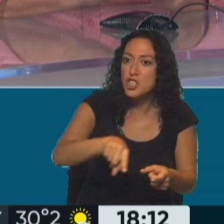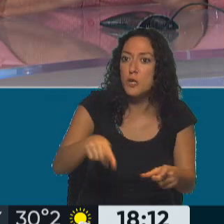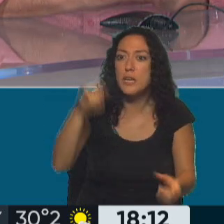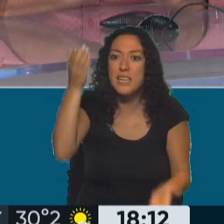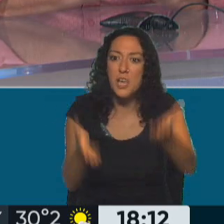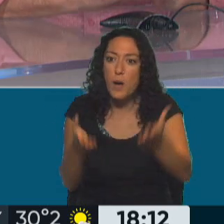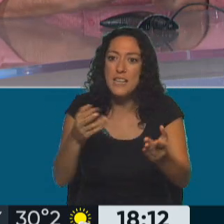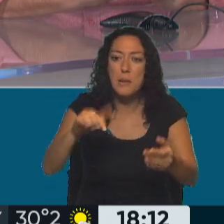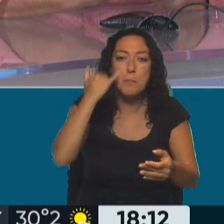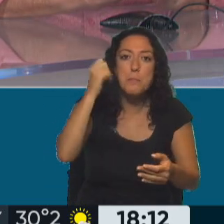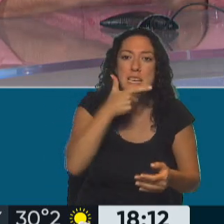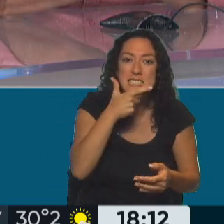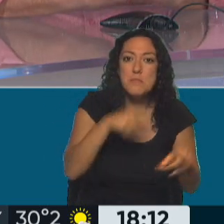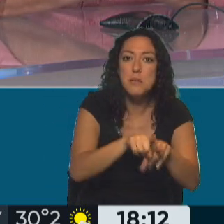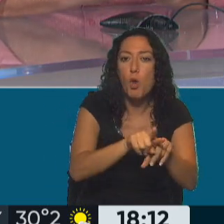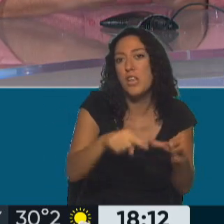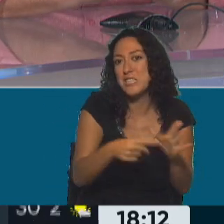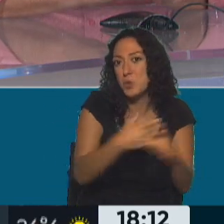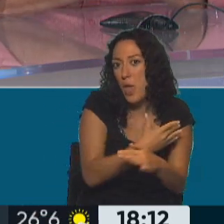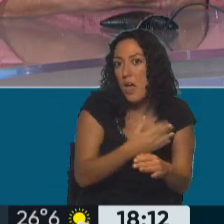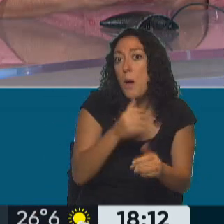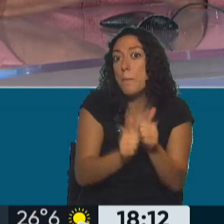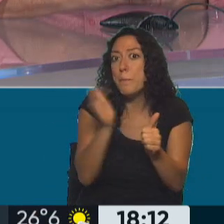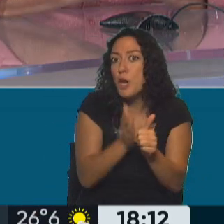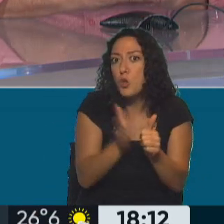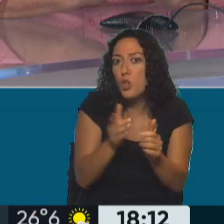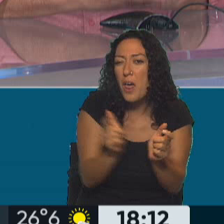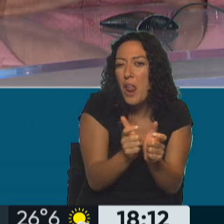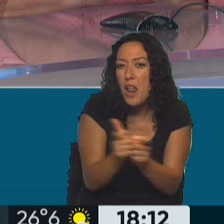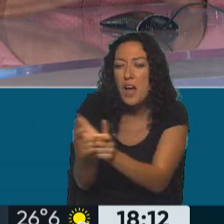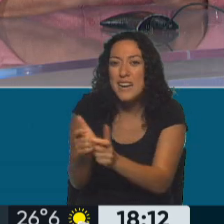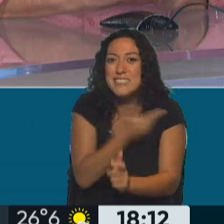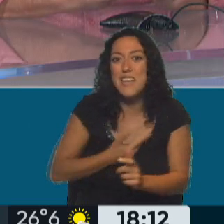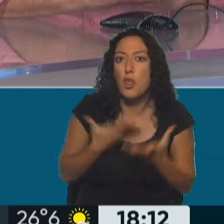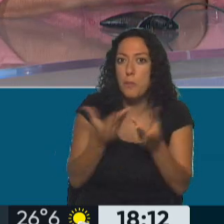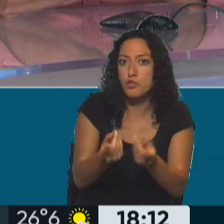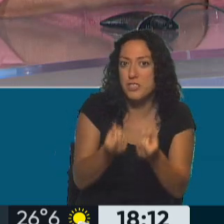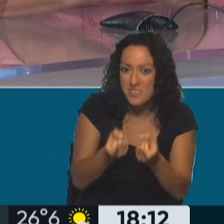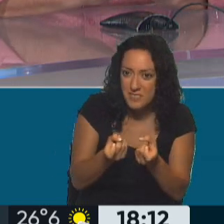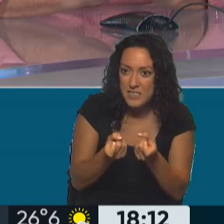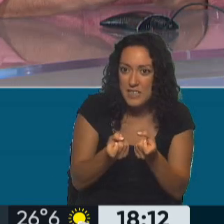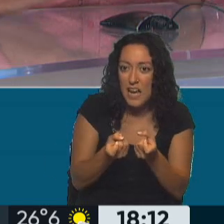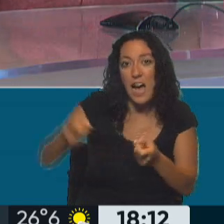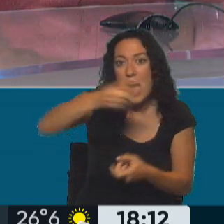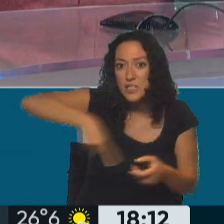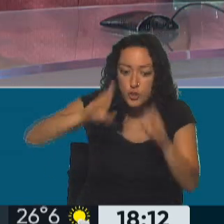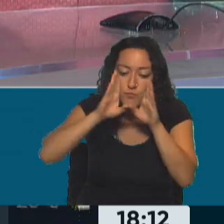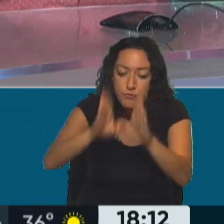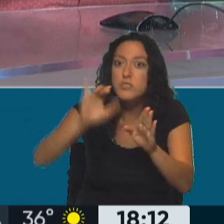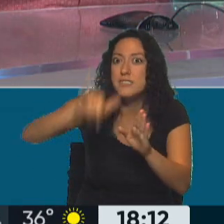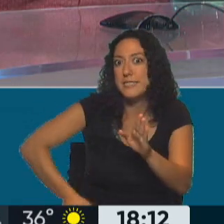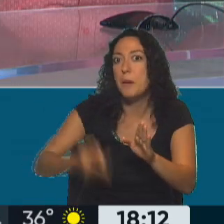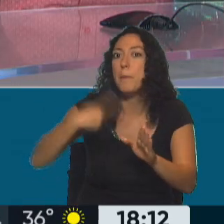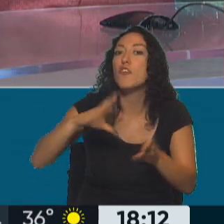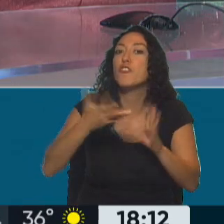a una pyme urbana los pequeños productores necesitan que el estado asista el estado debe asistir a los pequeños productores pero debe ser